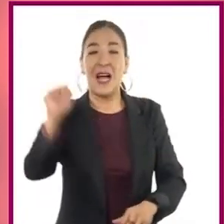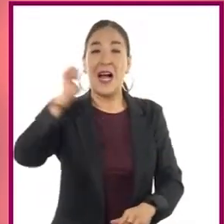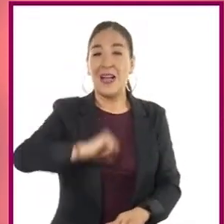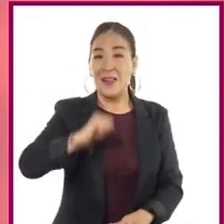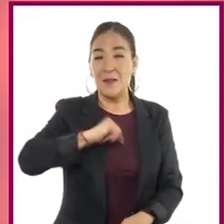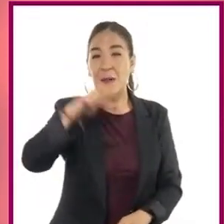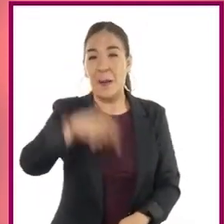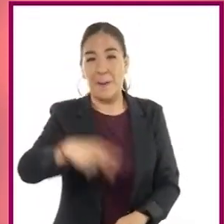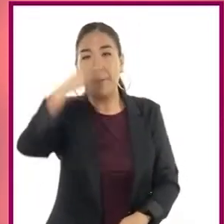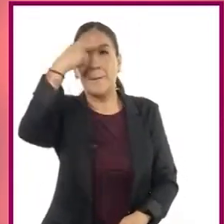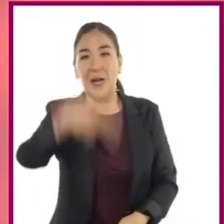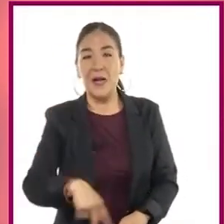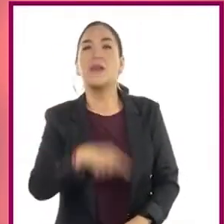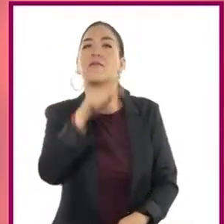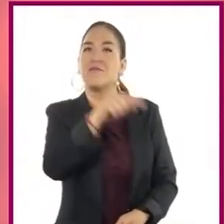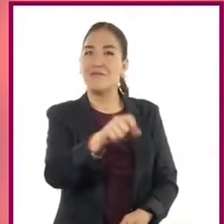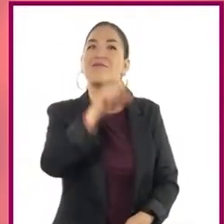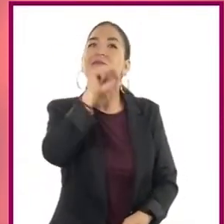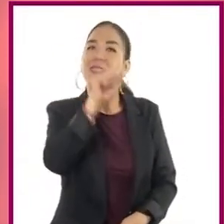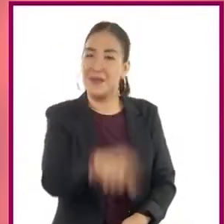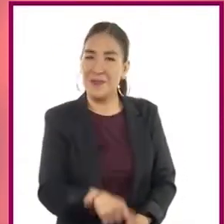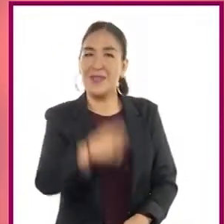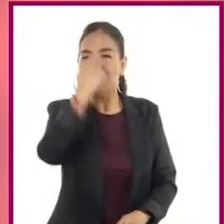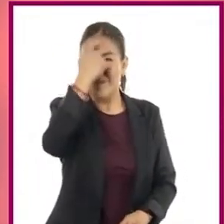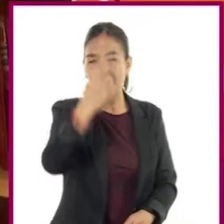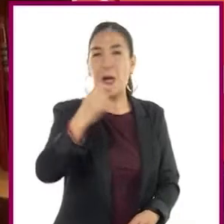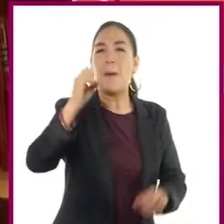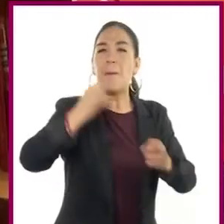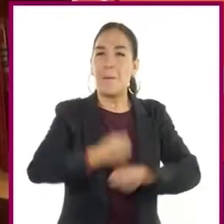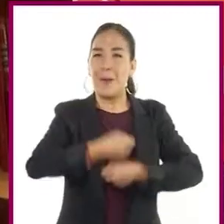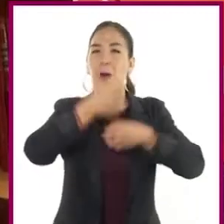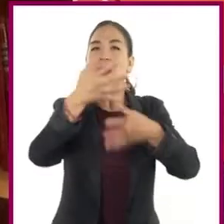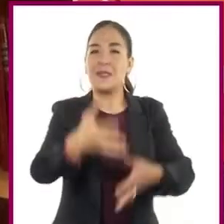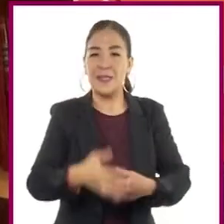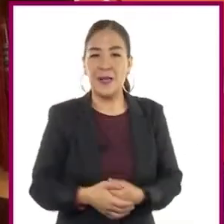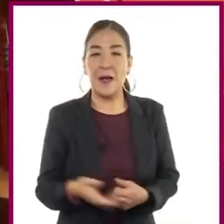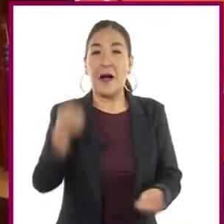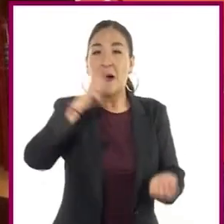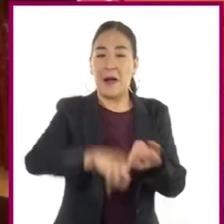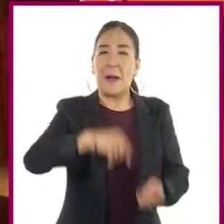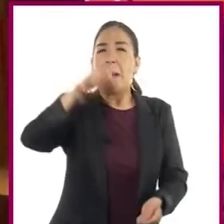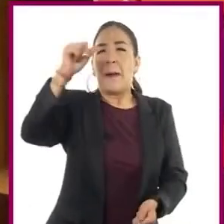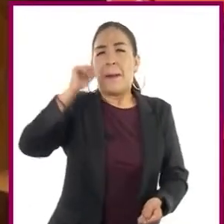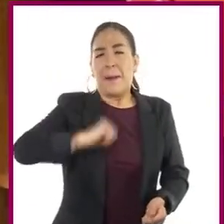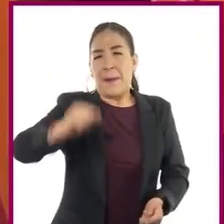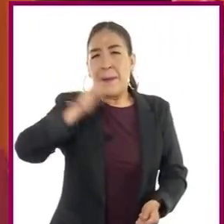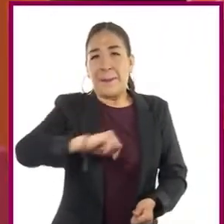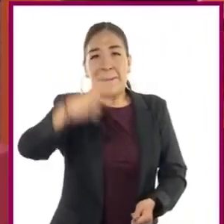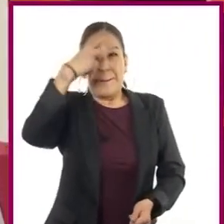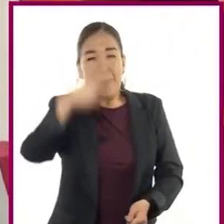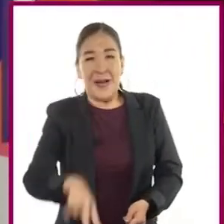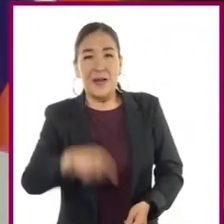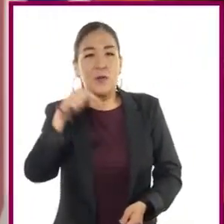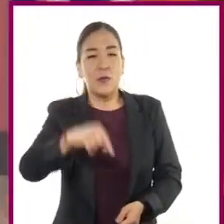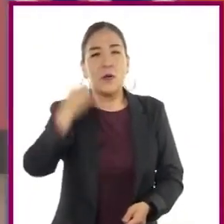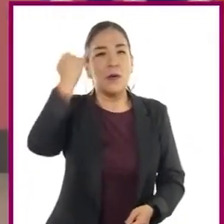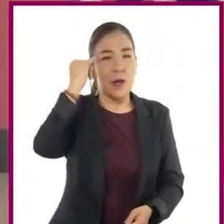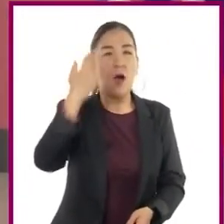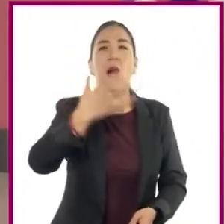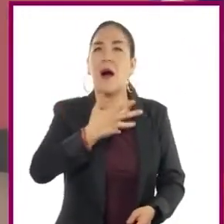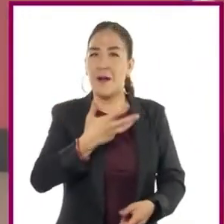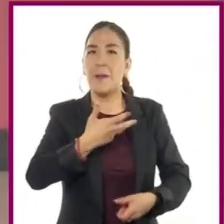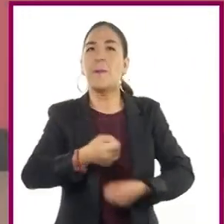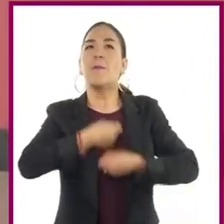mexicanos, no fueron la excepción. Está documentado que en el México prehispánico ya había poemas